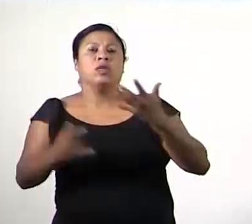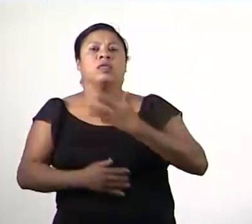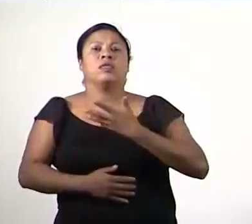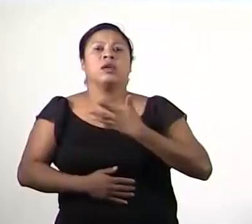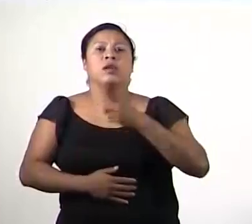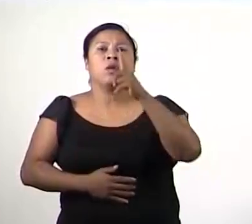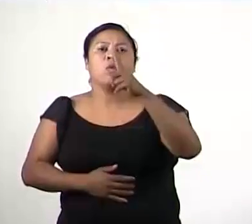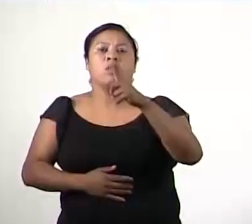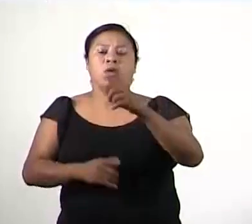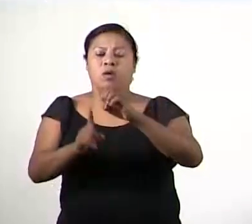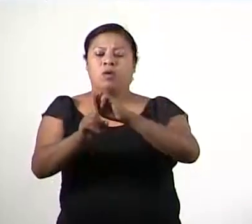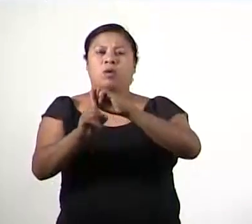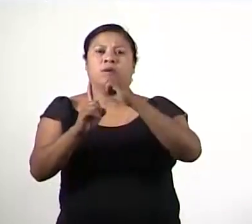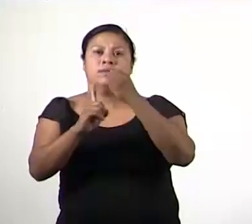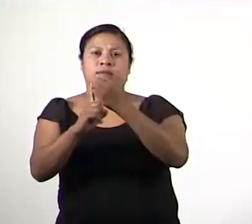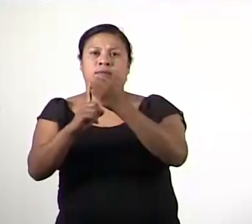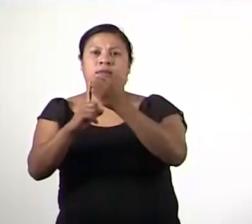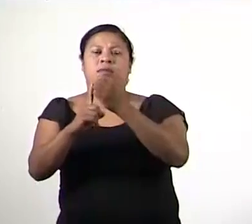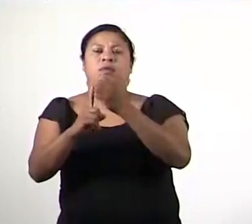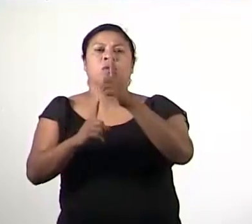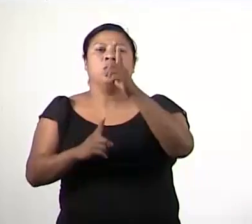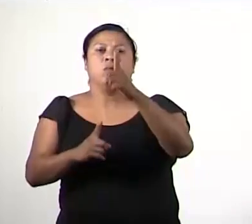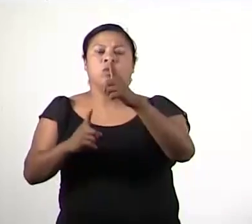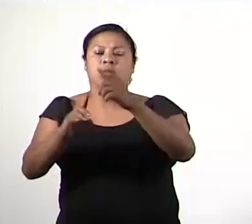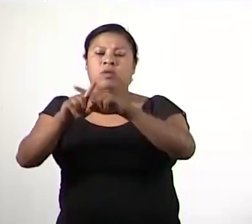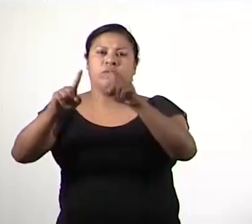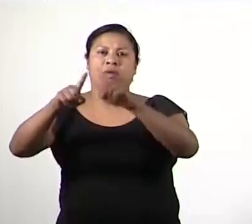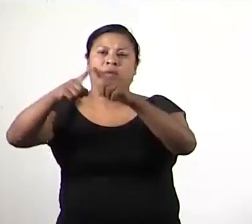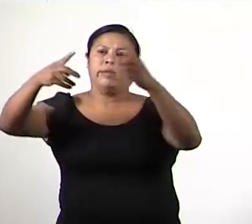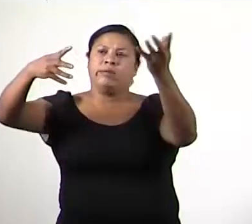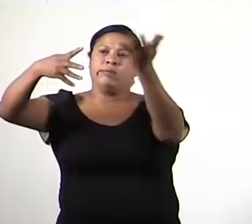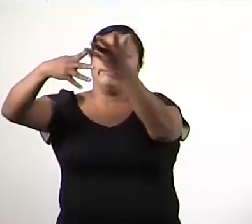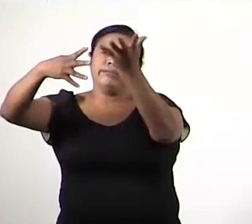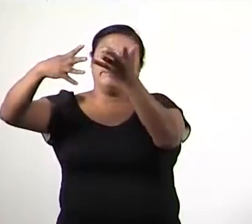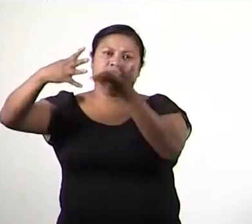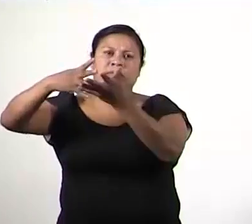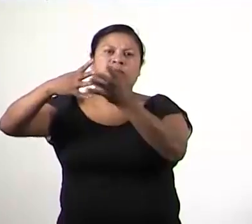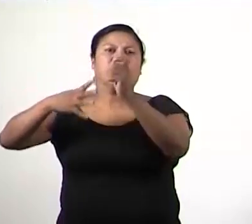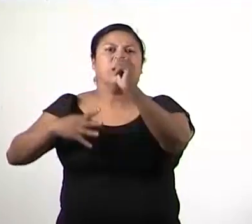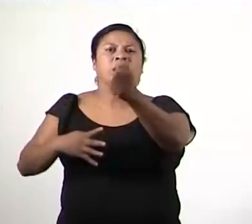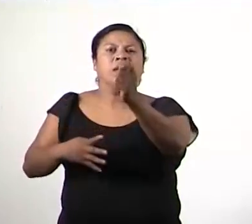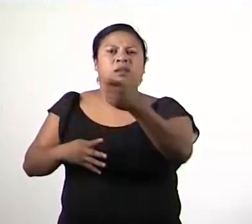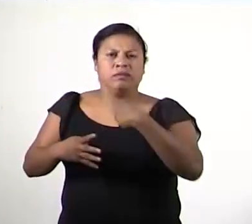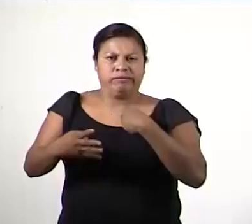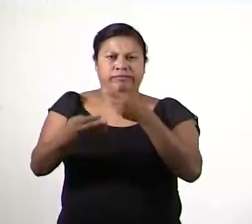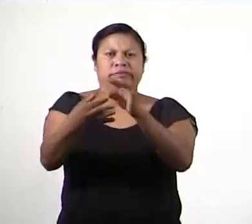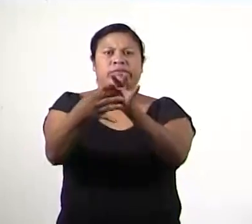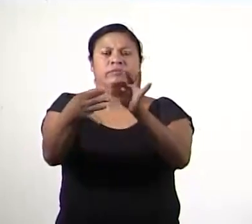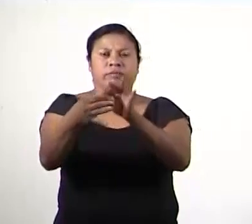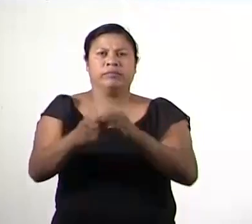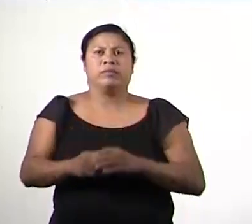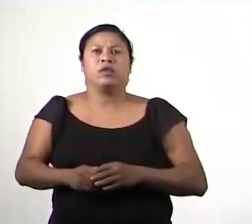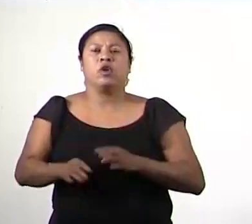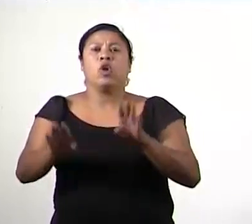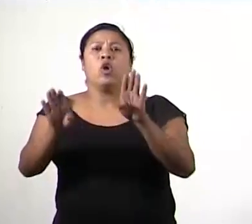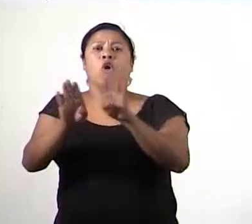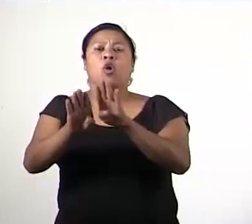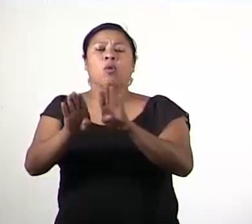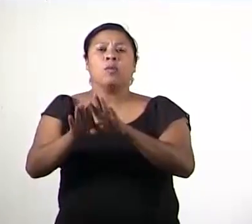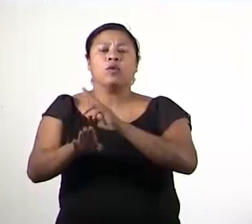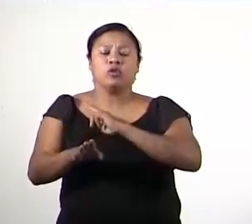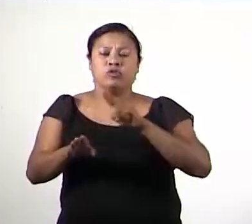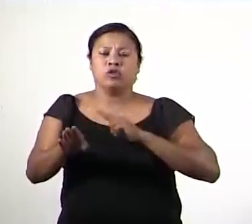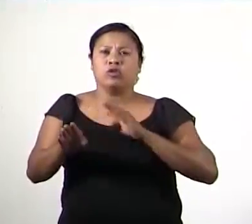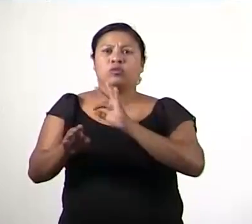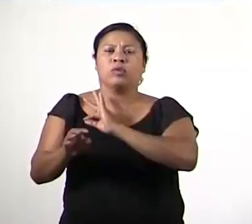una organización, una estructura. ¿A qué le llamamos estructura? A cómo vamos haciendo